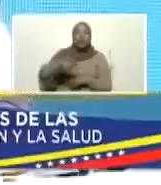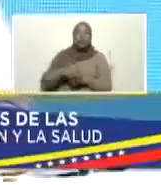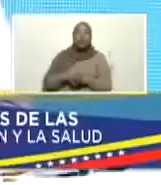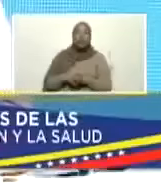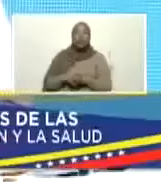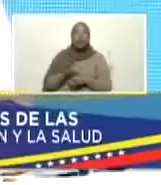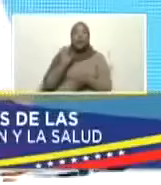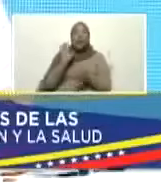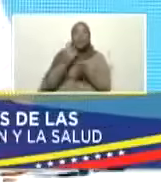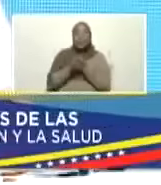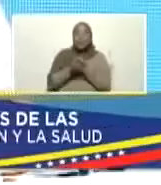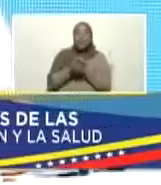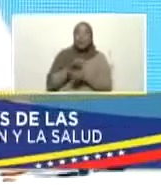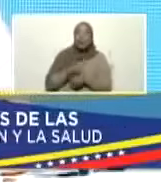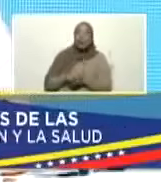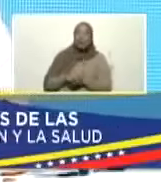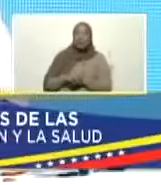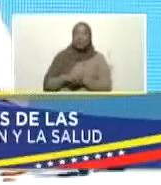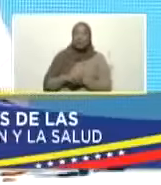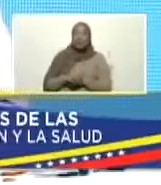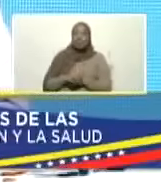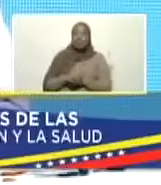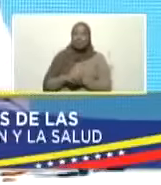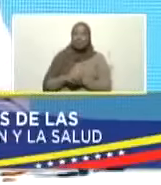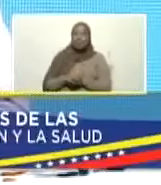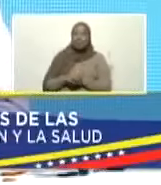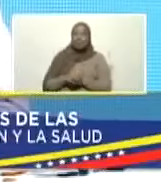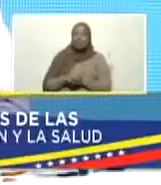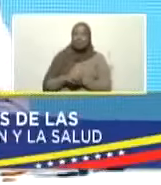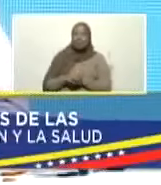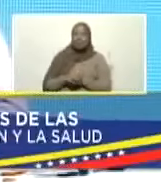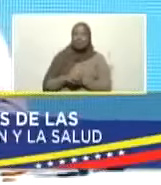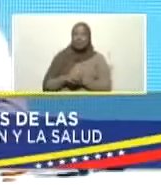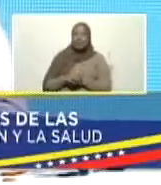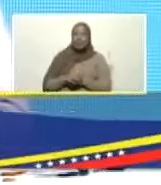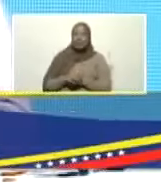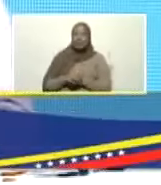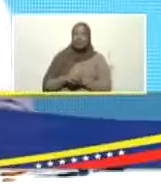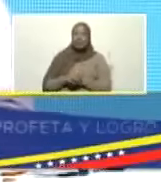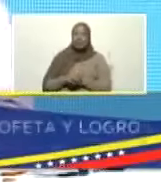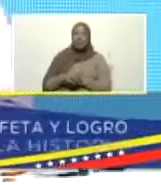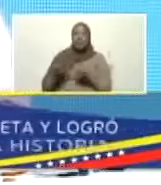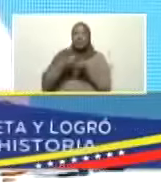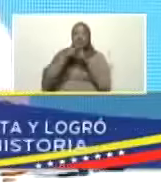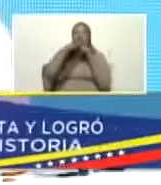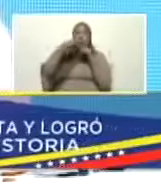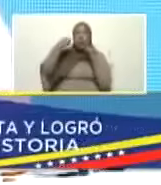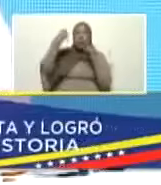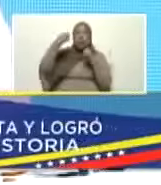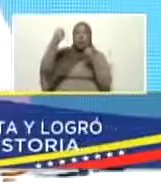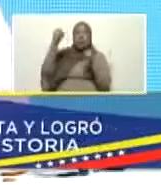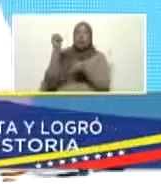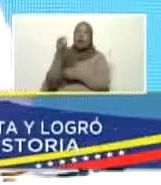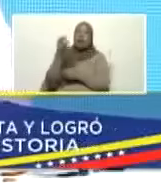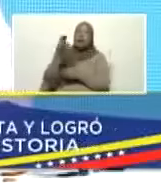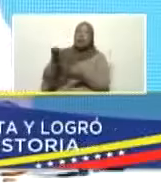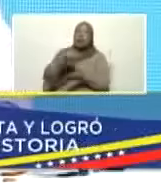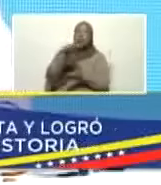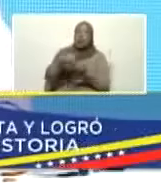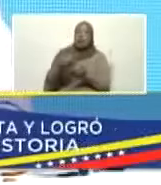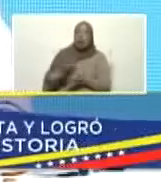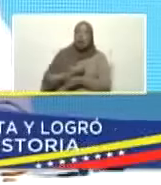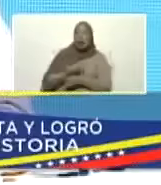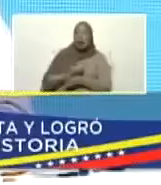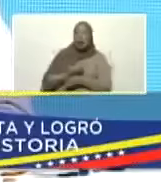Querida compañera, a una conocida de años de lucha cuando estábamos en la Asamblea Nacional, alcaldesa de